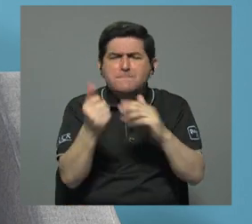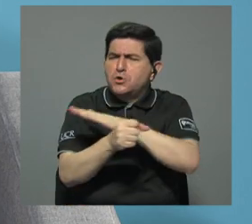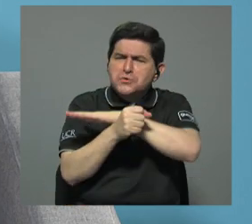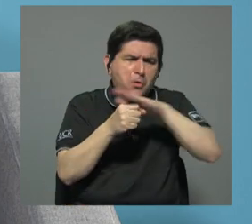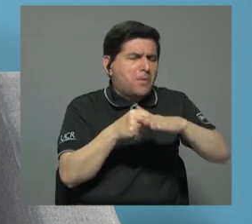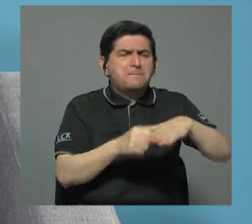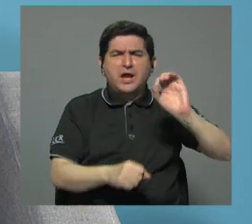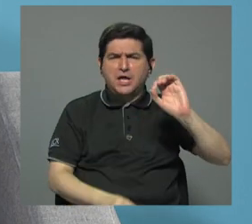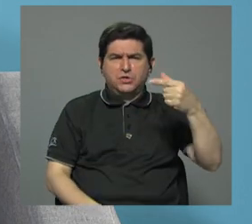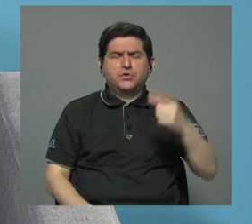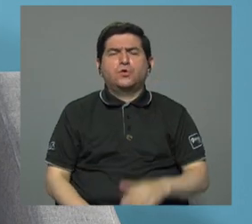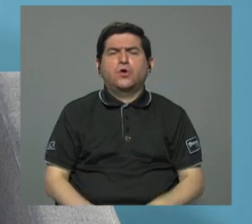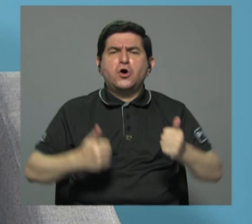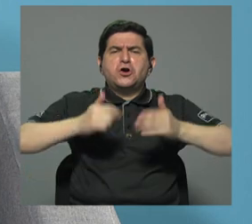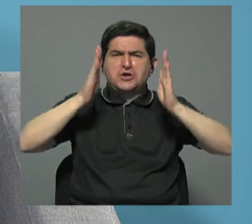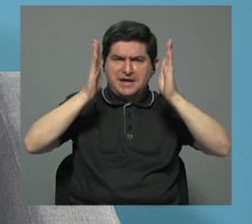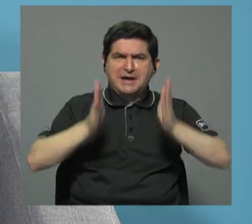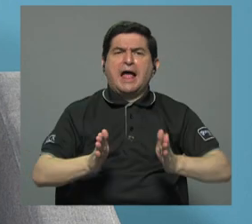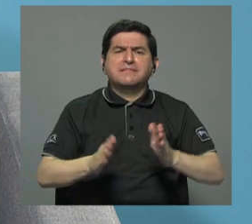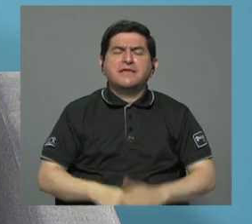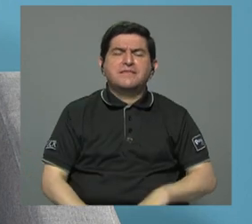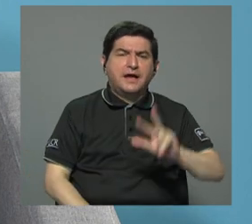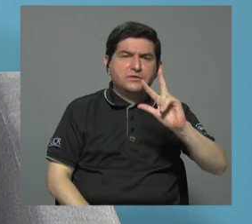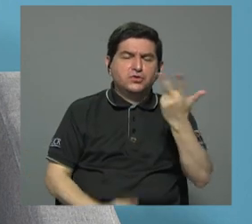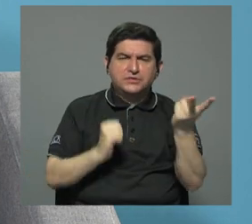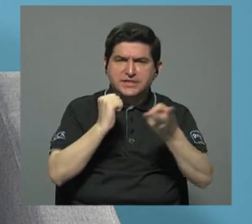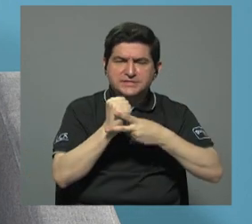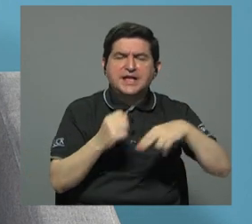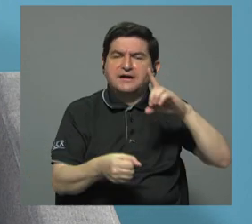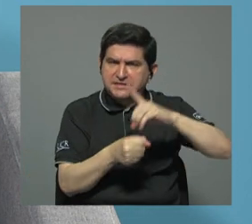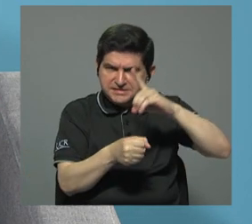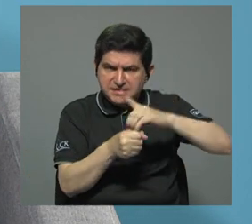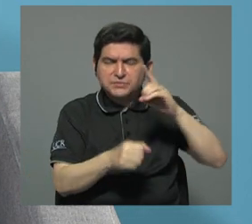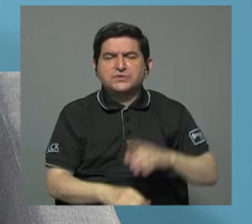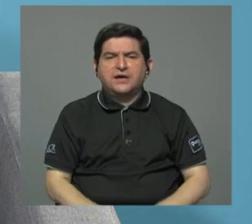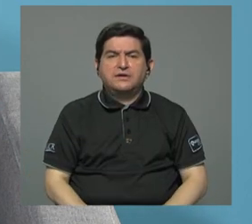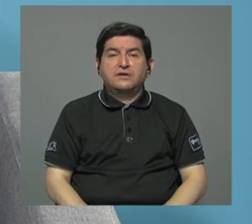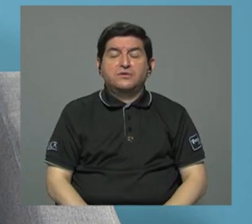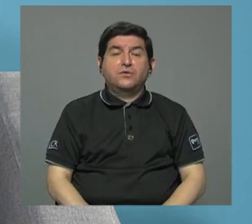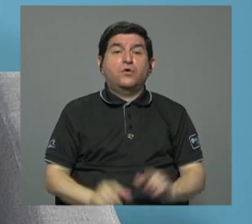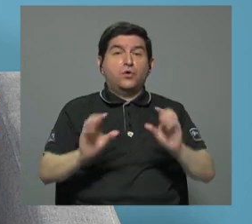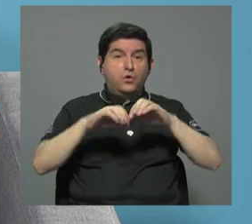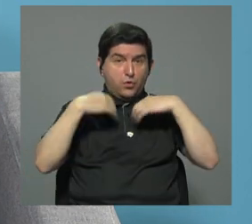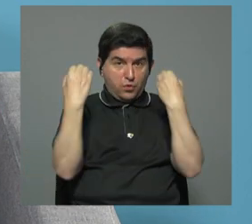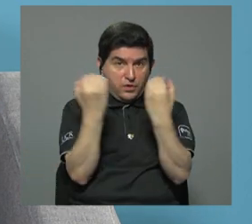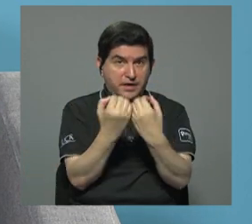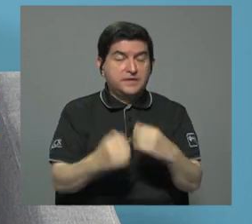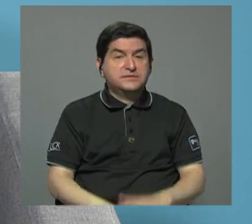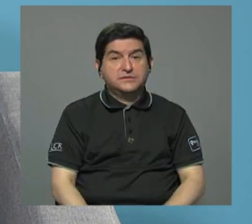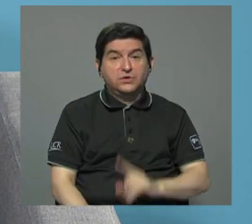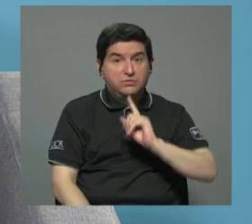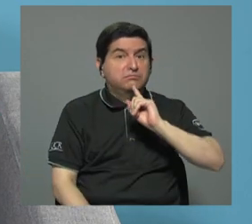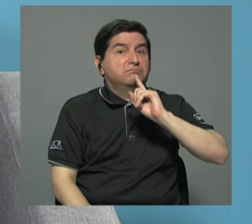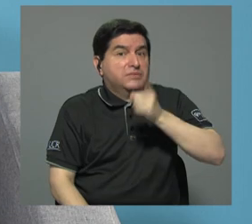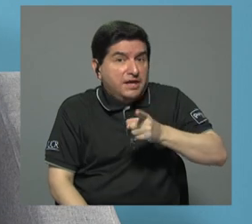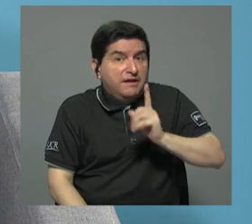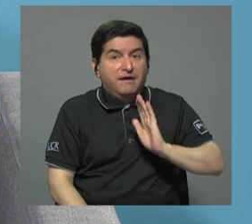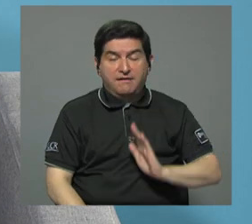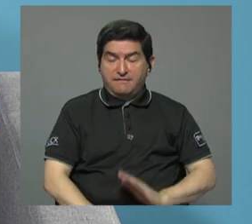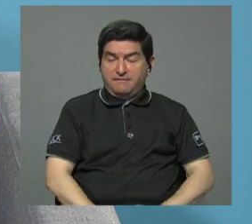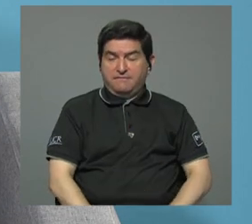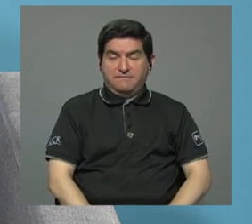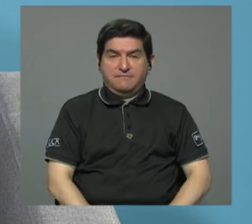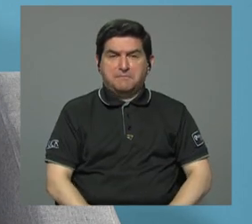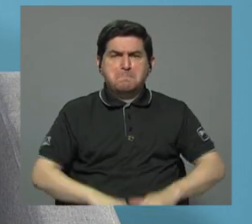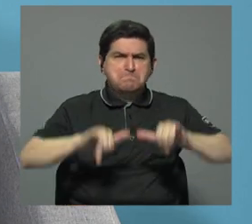Guevara, quien aspira, como decíamos, por tercera vez a una curul. Esta organización afirmó, o bueno, por lo menos lo dijo así,